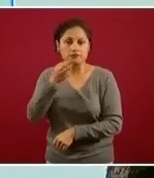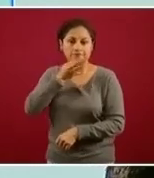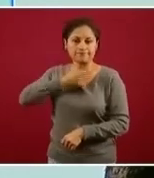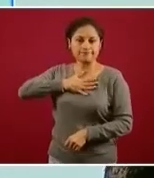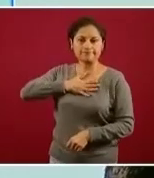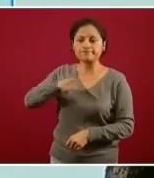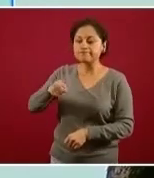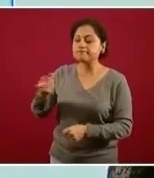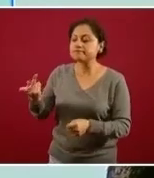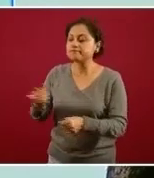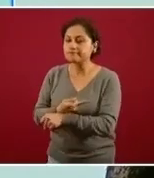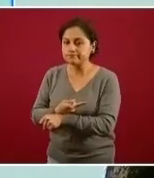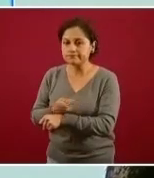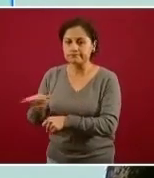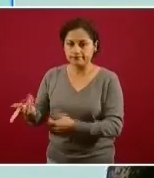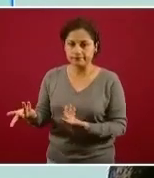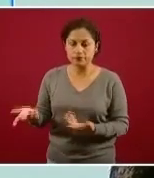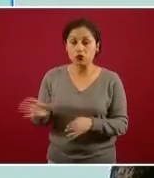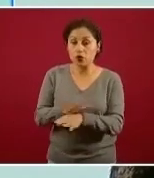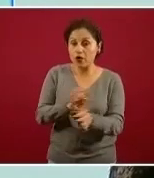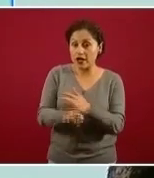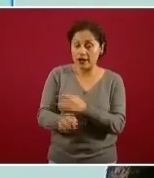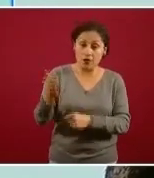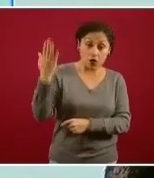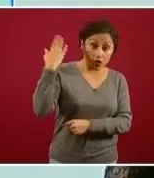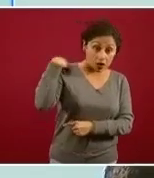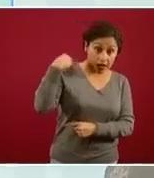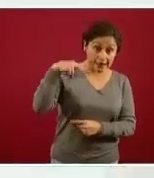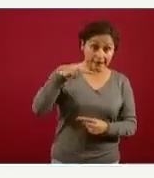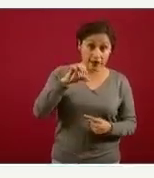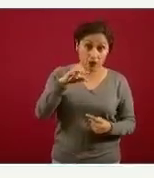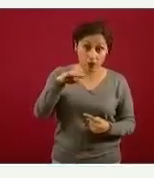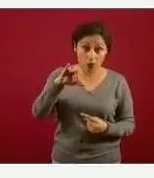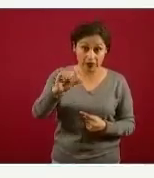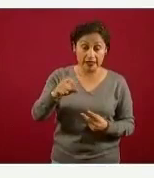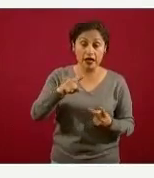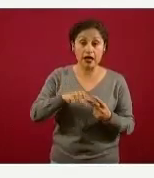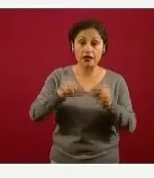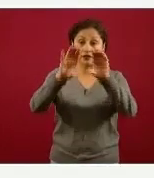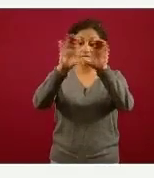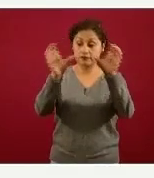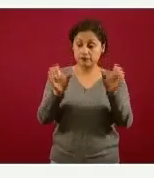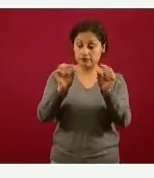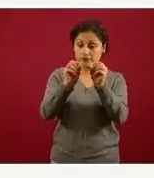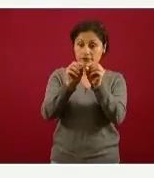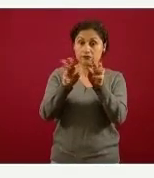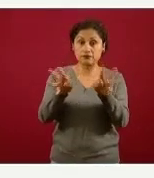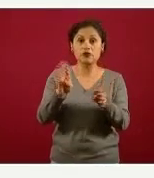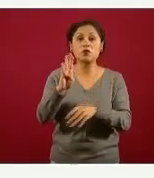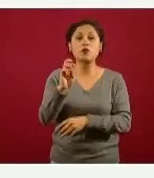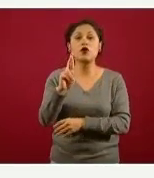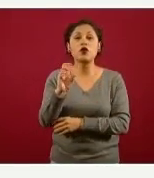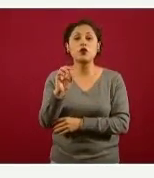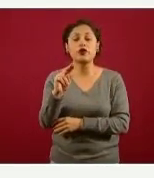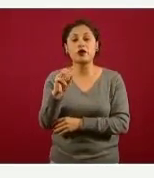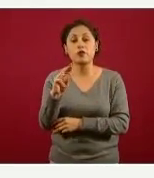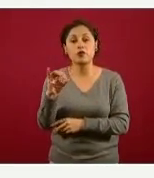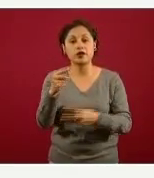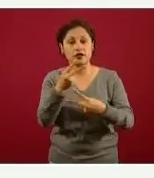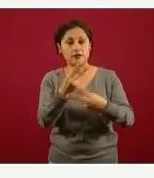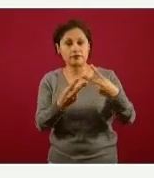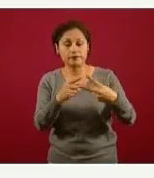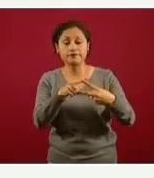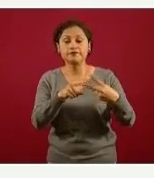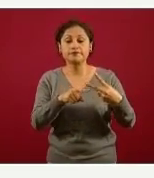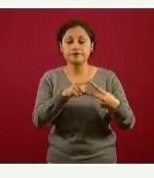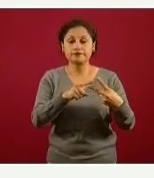caso, neumonías y bronconeumonías. Lo que se ve en la gráfica, para que todos lo tengamos claro, en la progresión